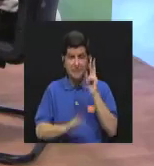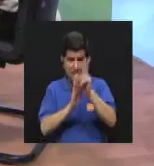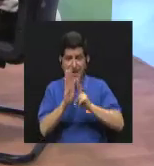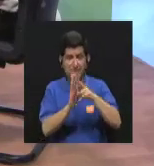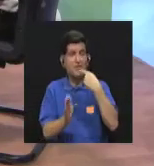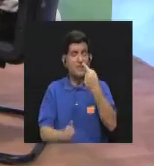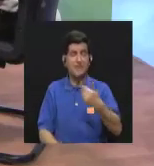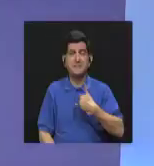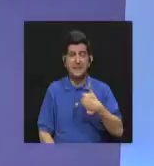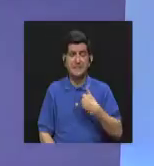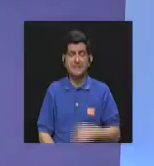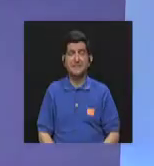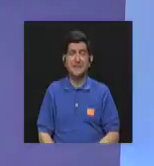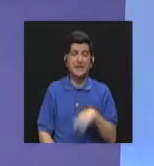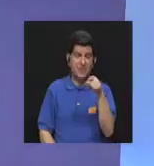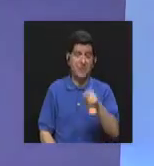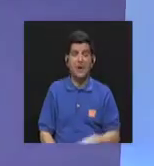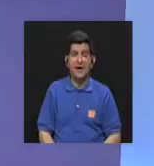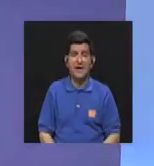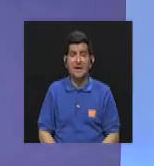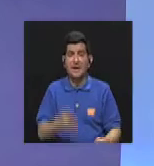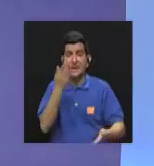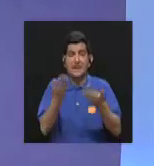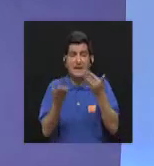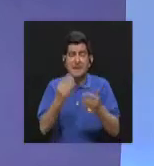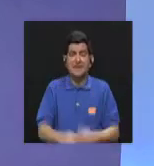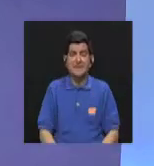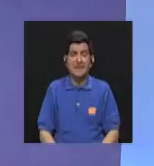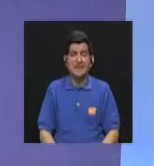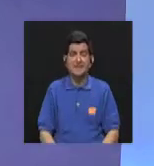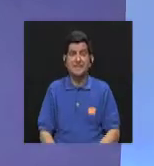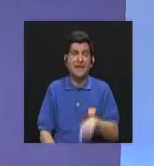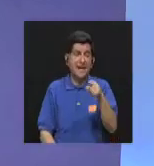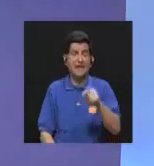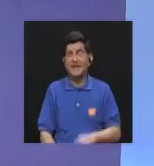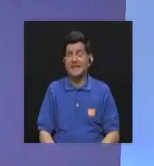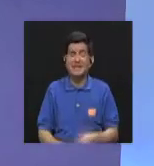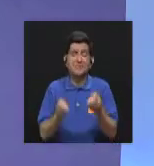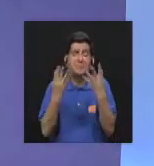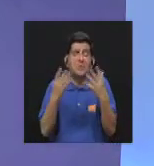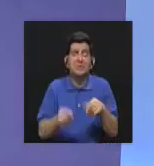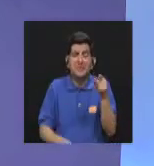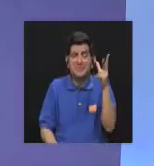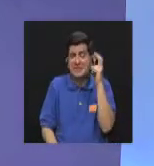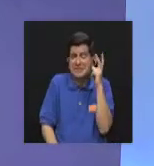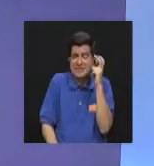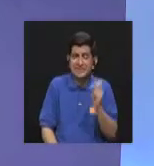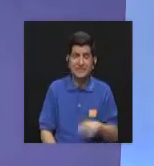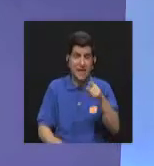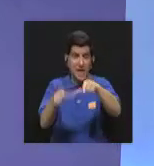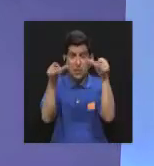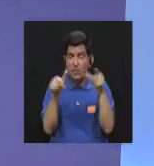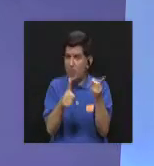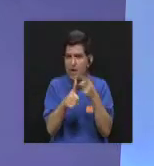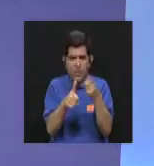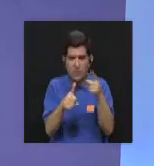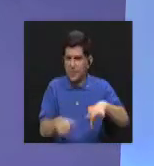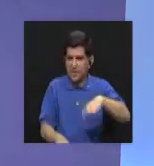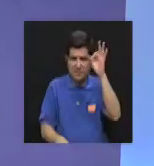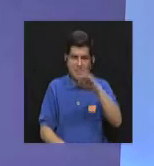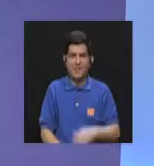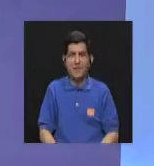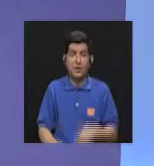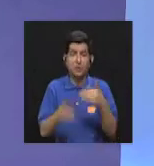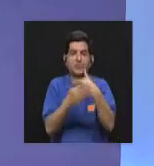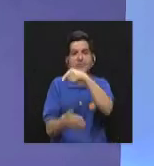diciendo, tengo un piso menos 20 de chicharras porque no podías callarlas. Claro. Nos quedamos en una de las locaciones que no era la primera que habíamos escogido, quedaba a la par